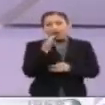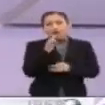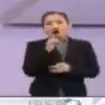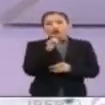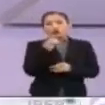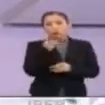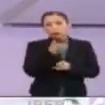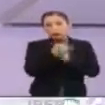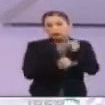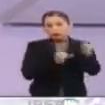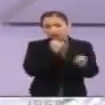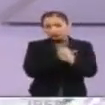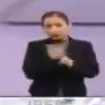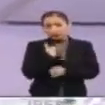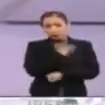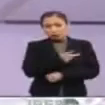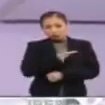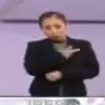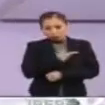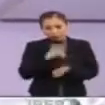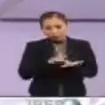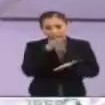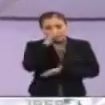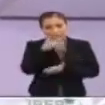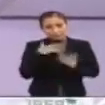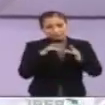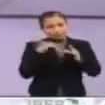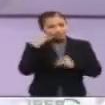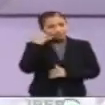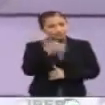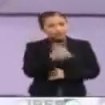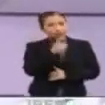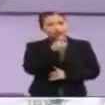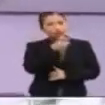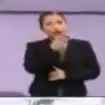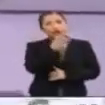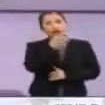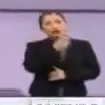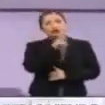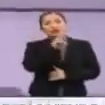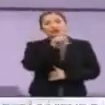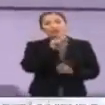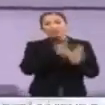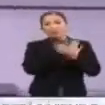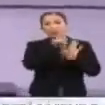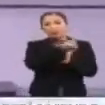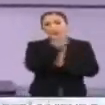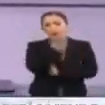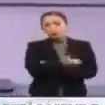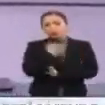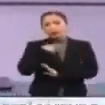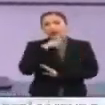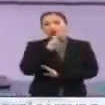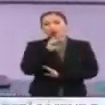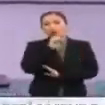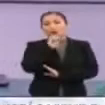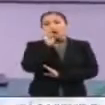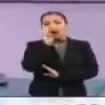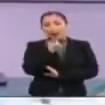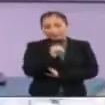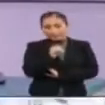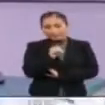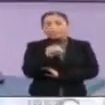Fondo Monetario Internacional, nos da mucho gusto y le agradecemos mucho que nos tome la llamada el doctor Gregorio Vidal del Departamento de Economía de la Universidad